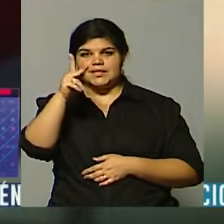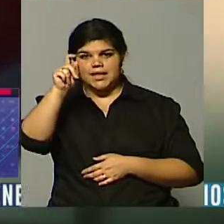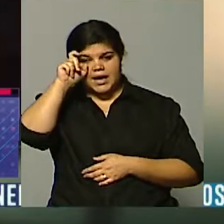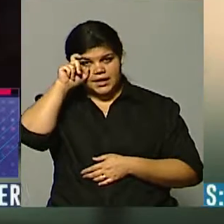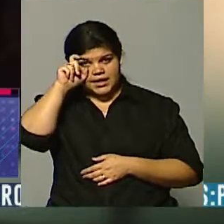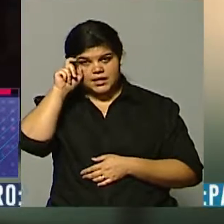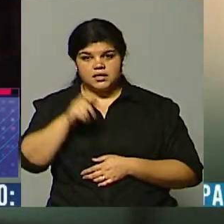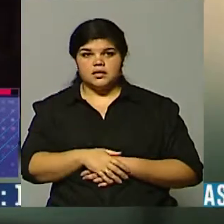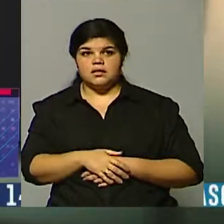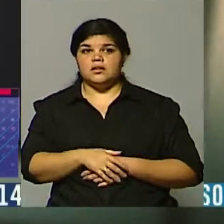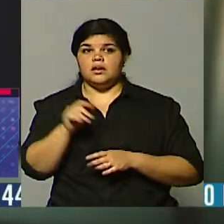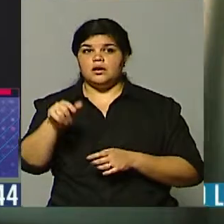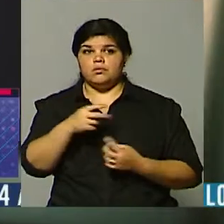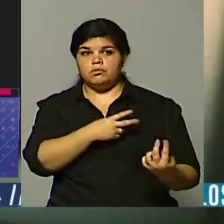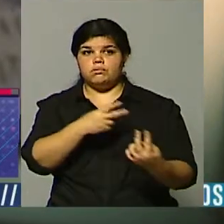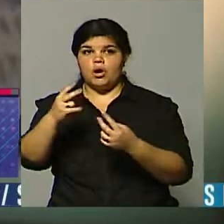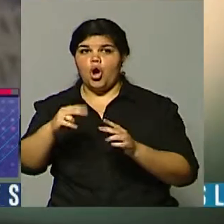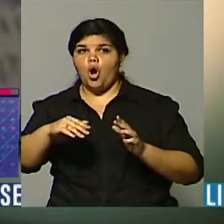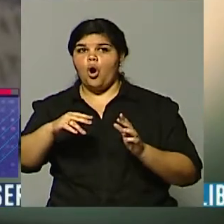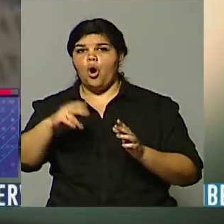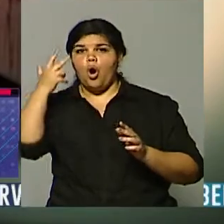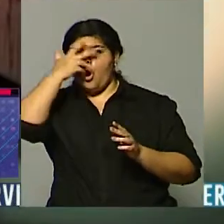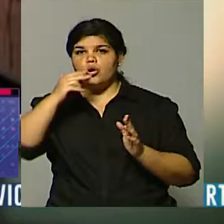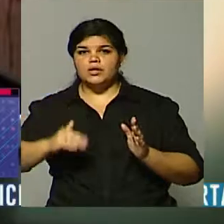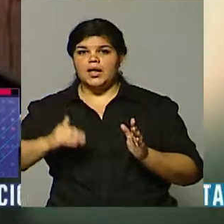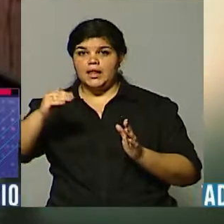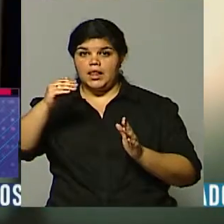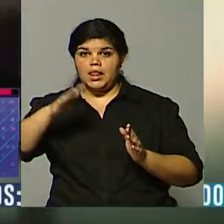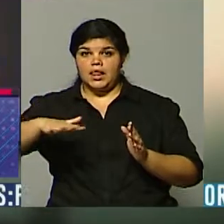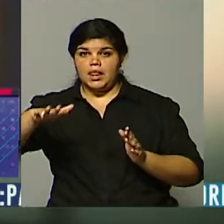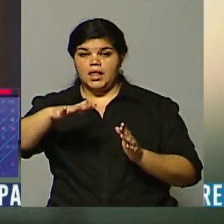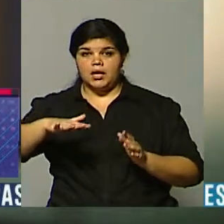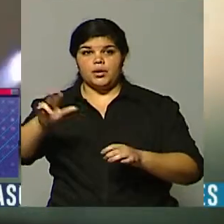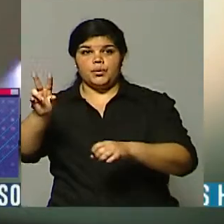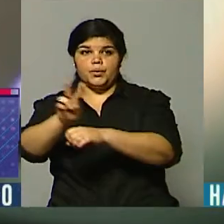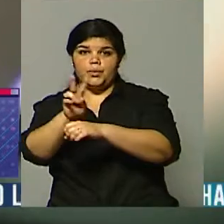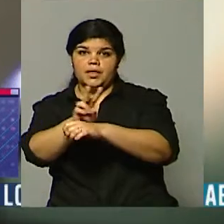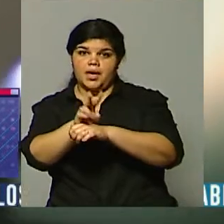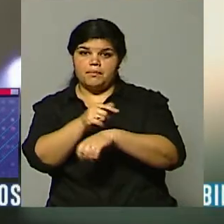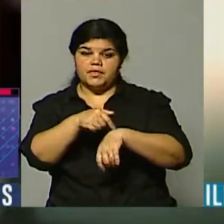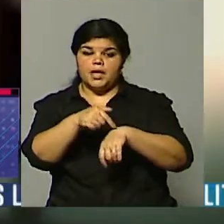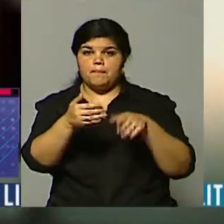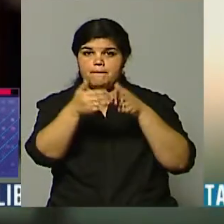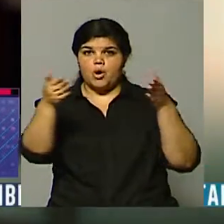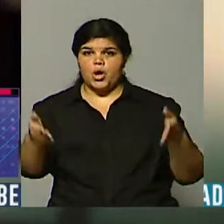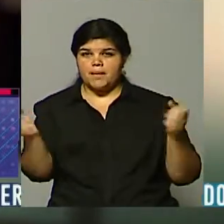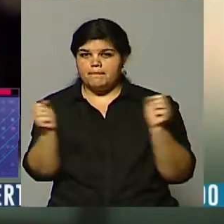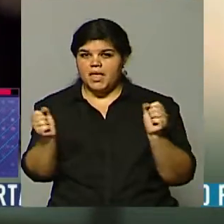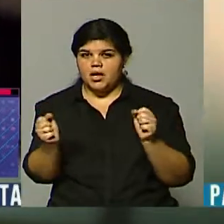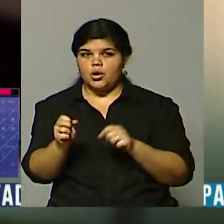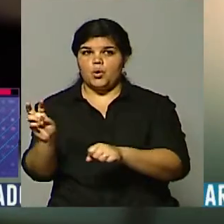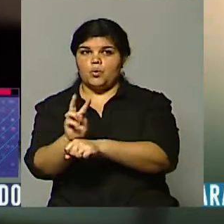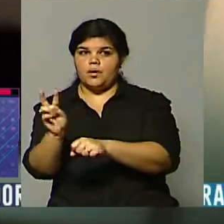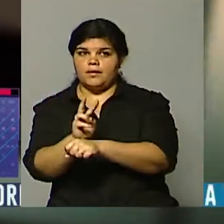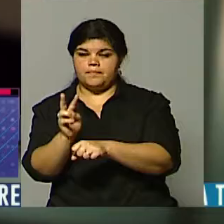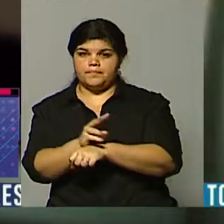al Hotel Overlook con su familia para ser los cuidadores de invierno de este lugar. Su hijo menor, su hijo